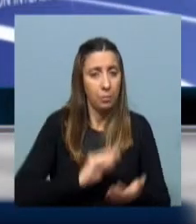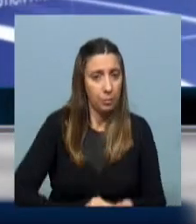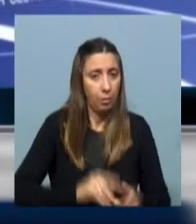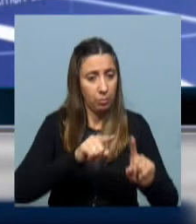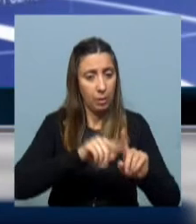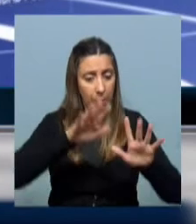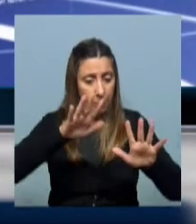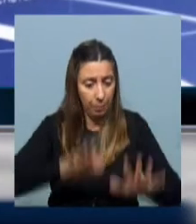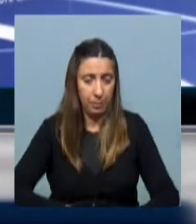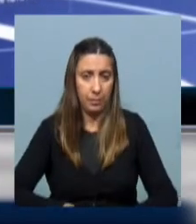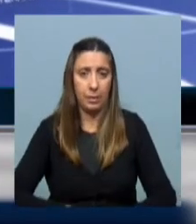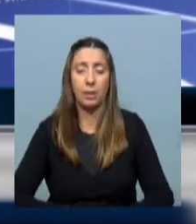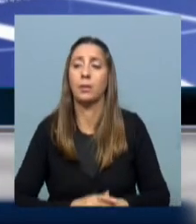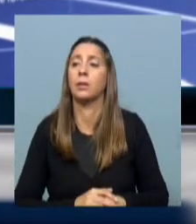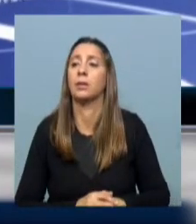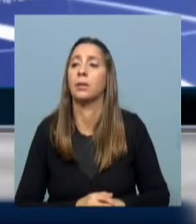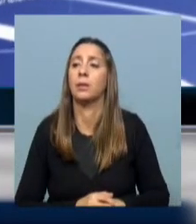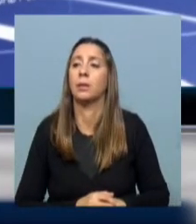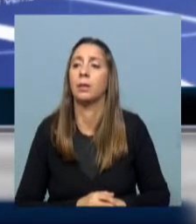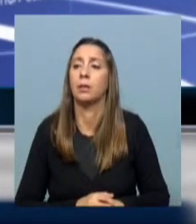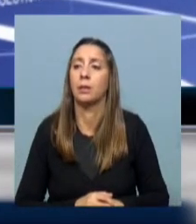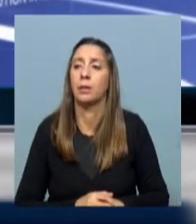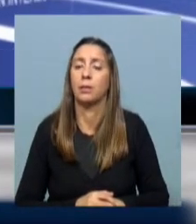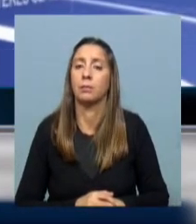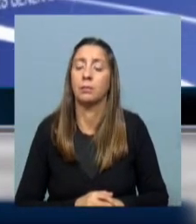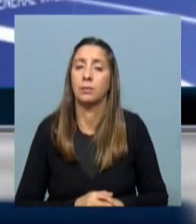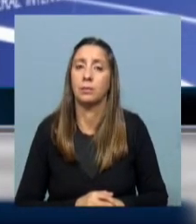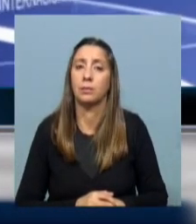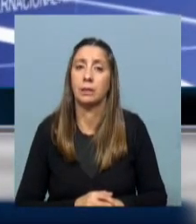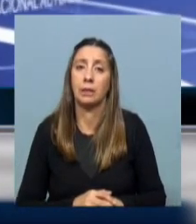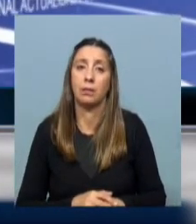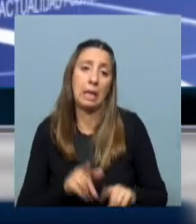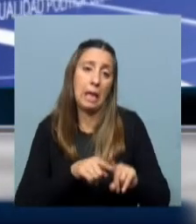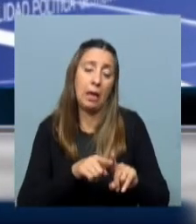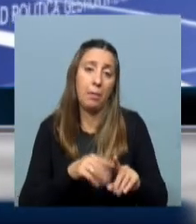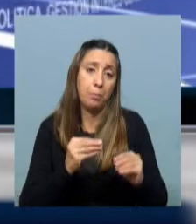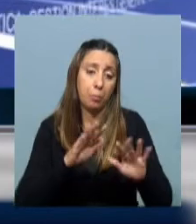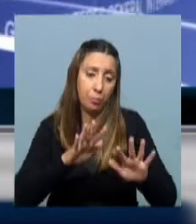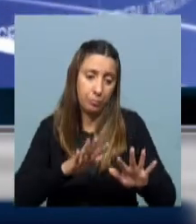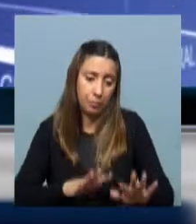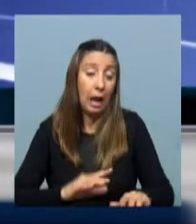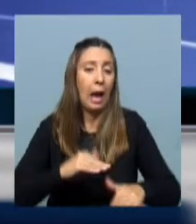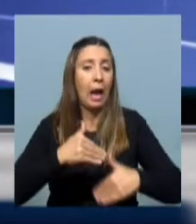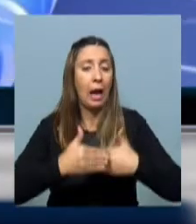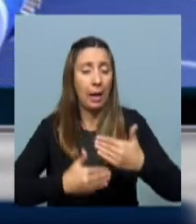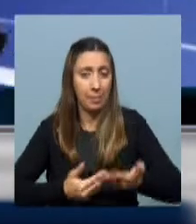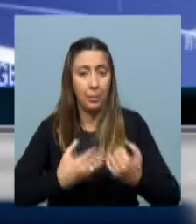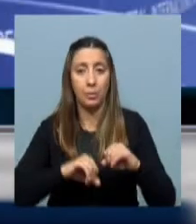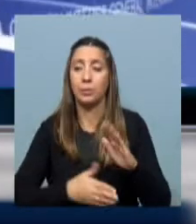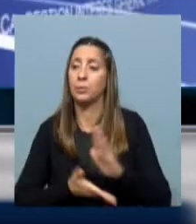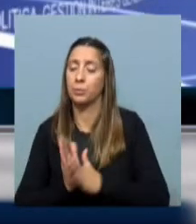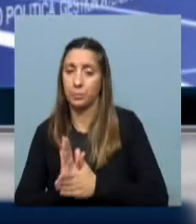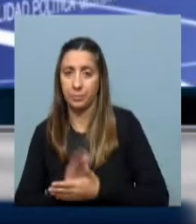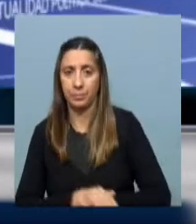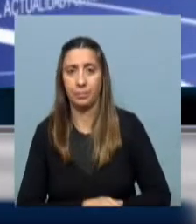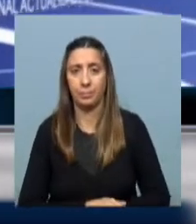bajó a algo aceptable, no va a bajar a temperatura ambiente, ahí recién nos retiramos de la guardia